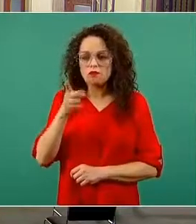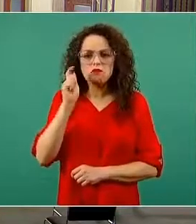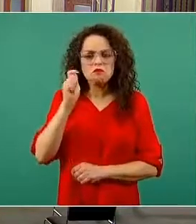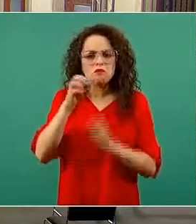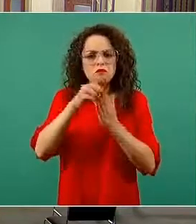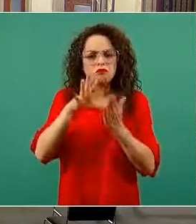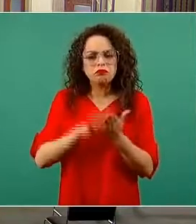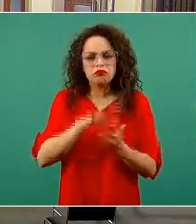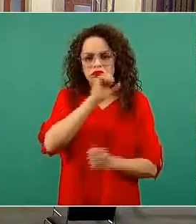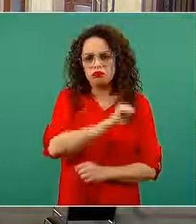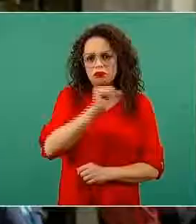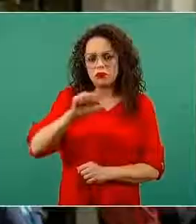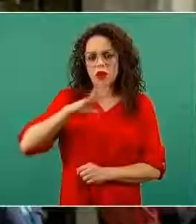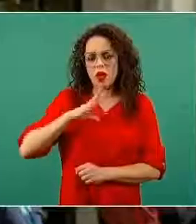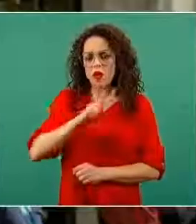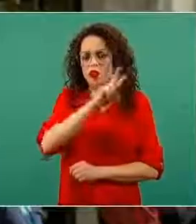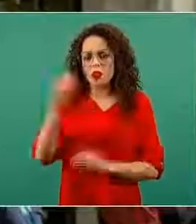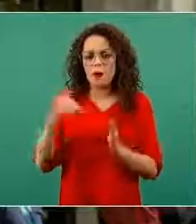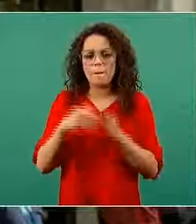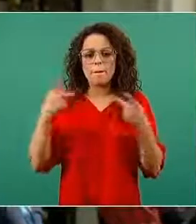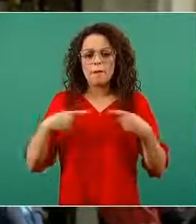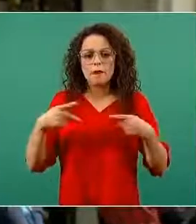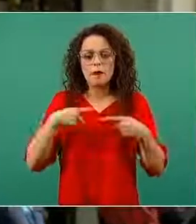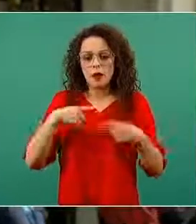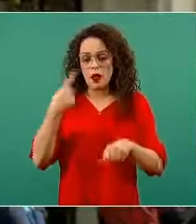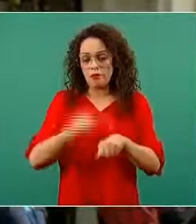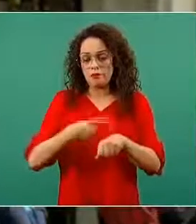hay 200,000 personas contaminadas de VIH.